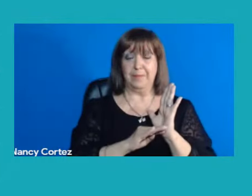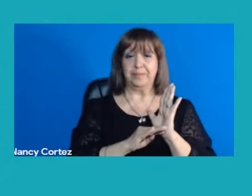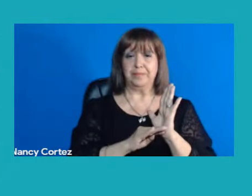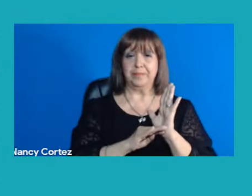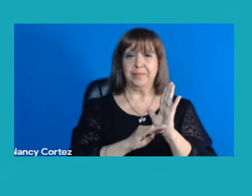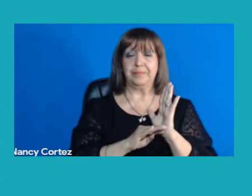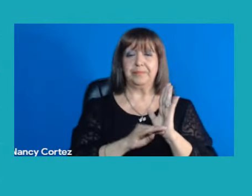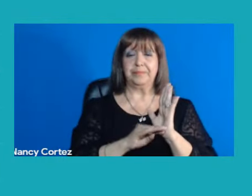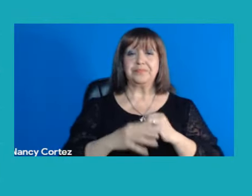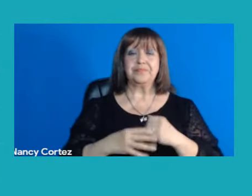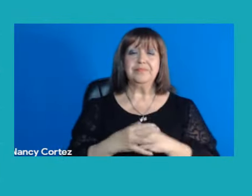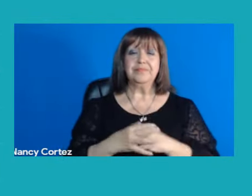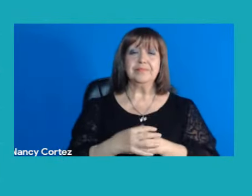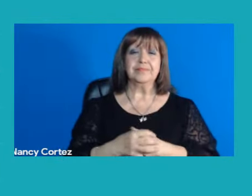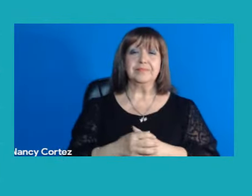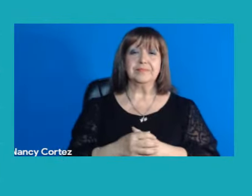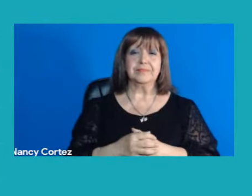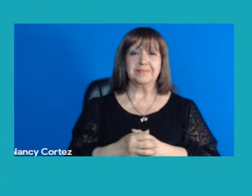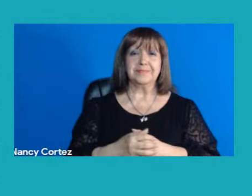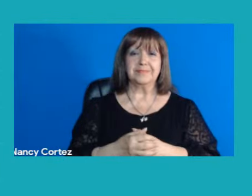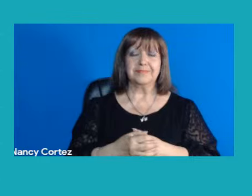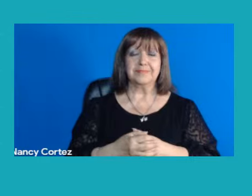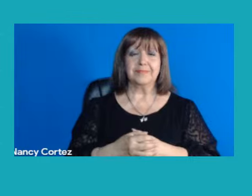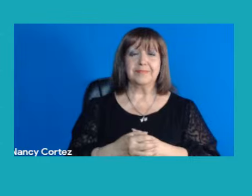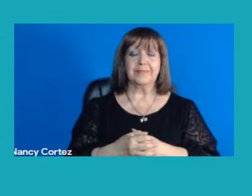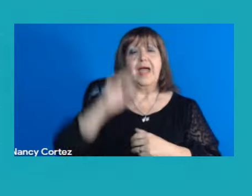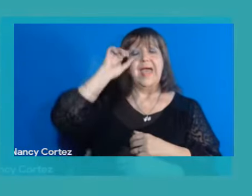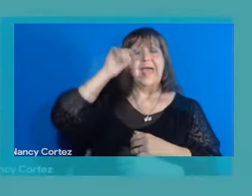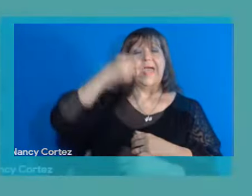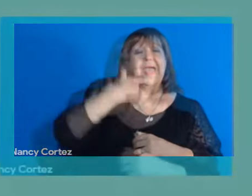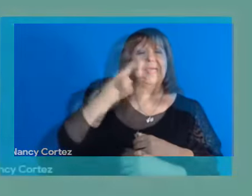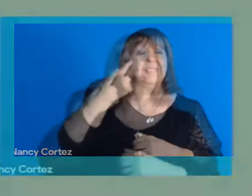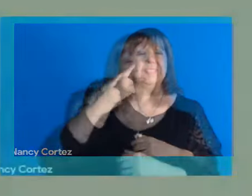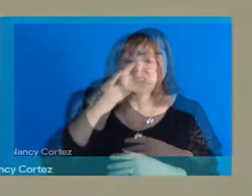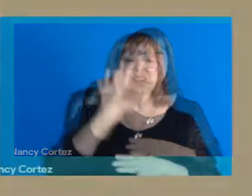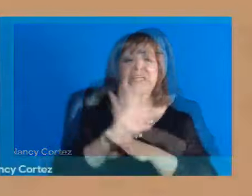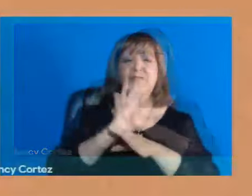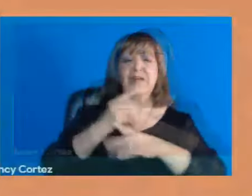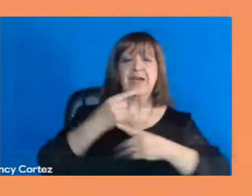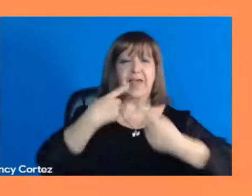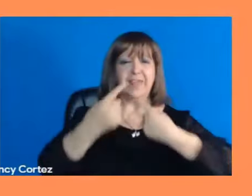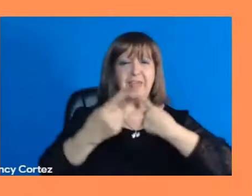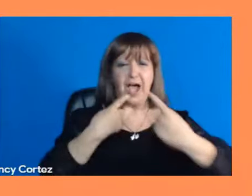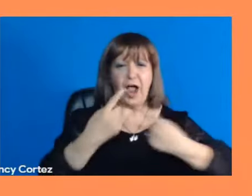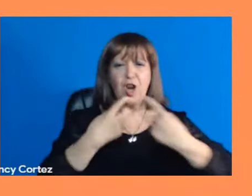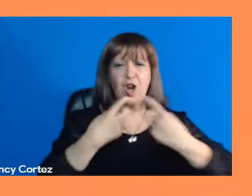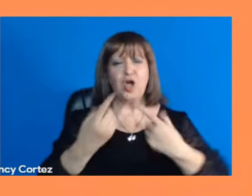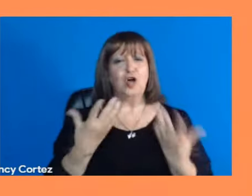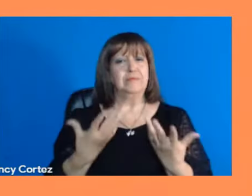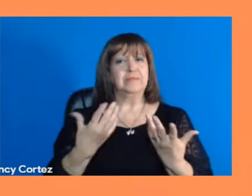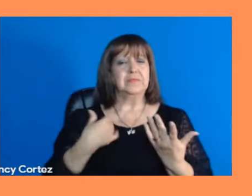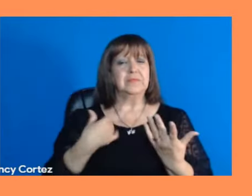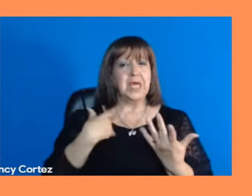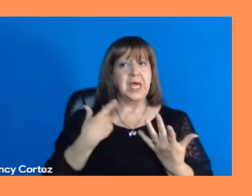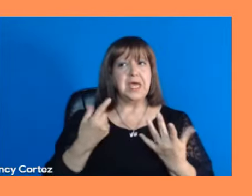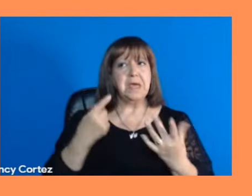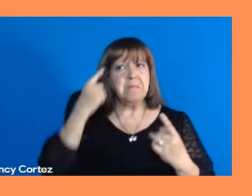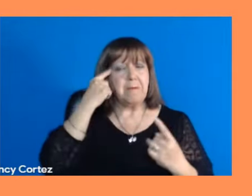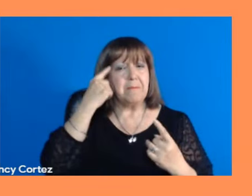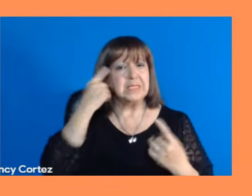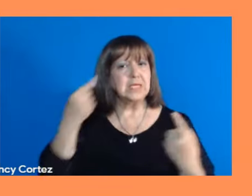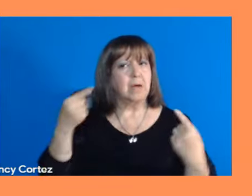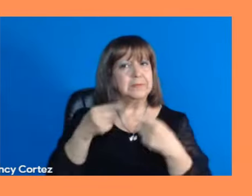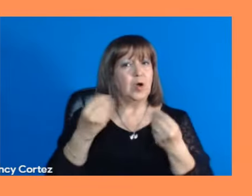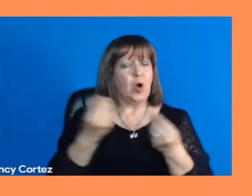ESI es diálogo, es escucha y es cuestionar el adultocentrismo. La ESI recupera la práctica comunitaria de